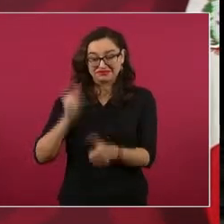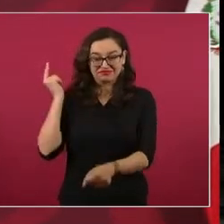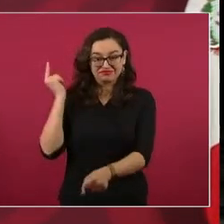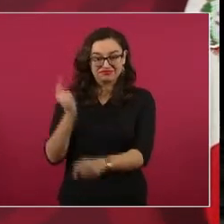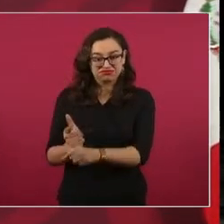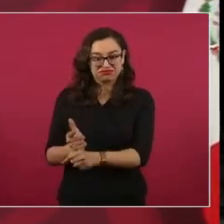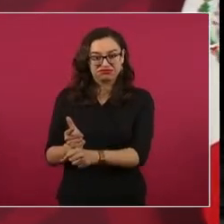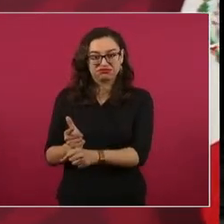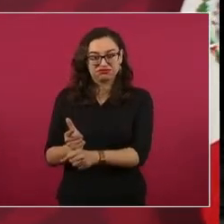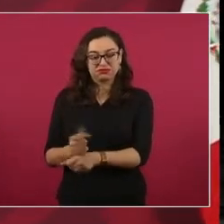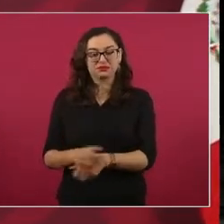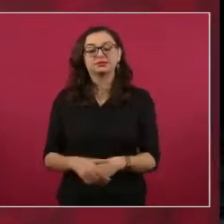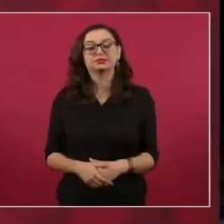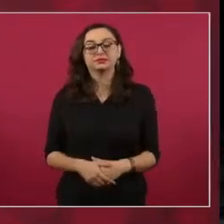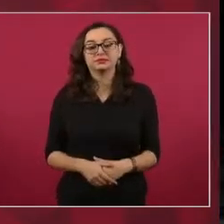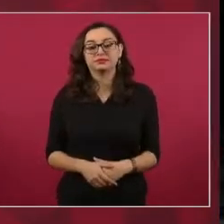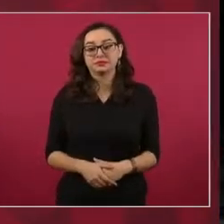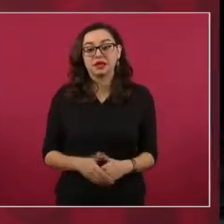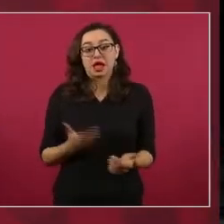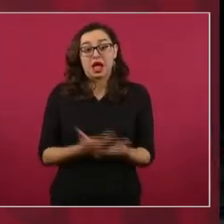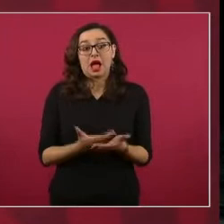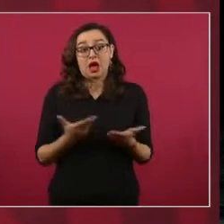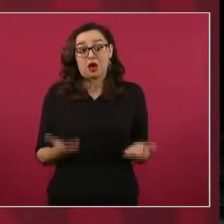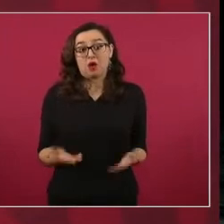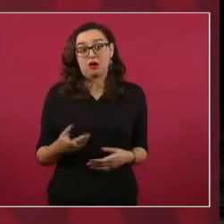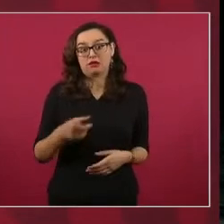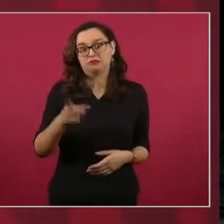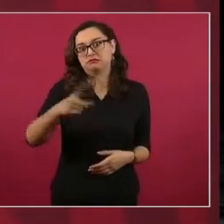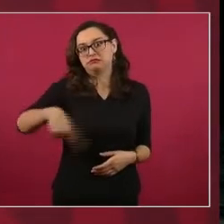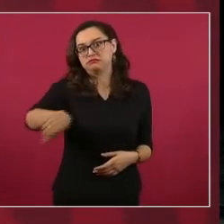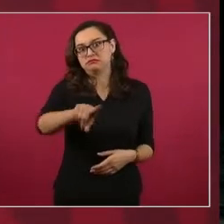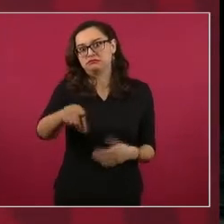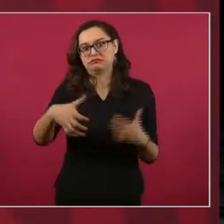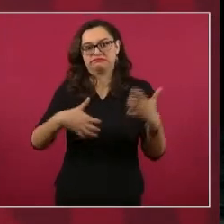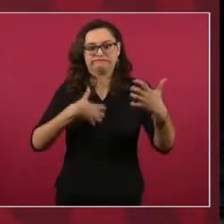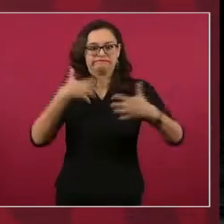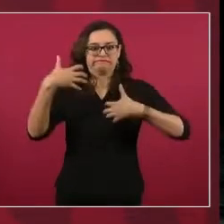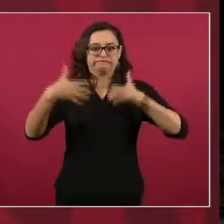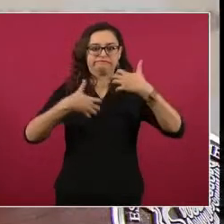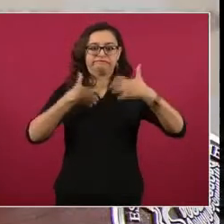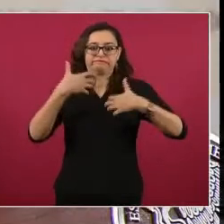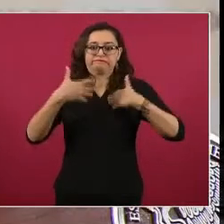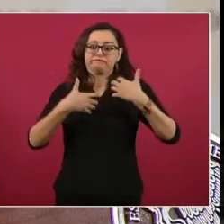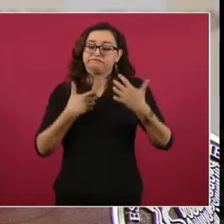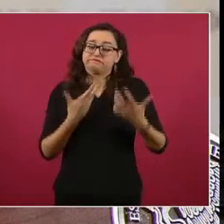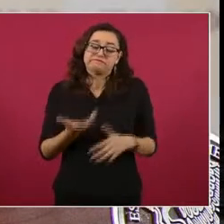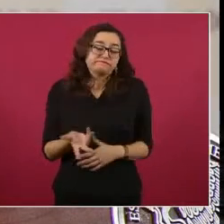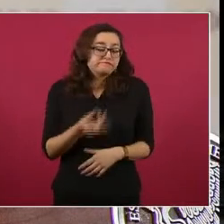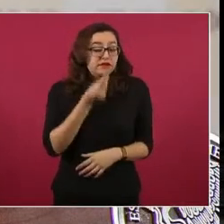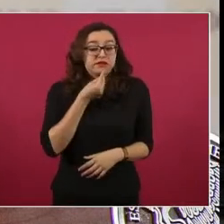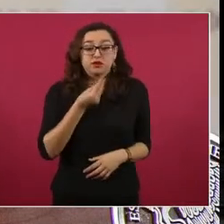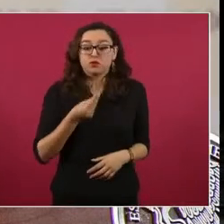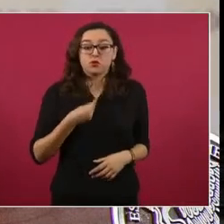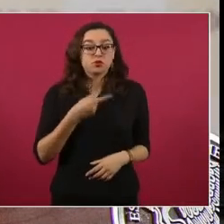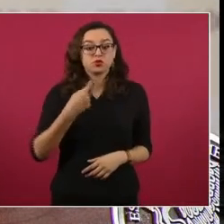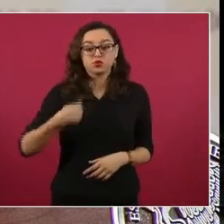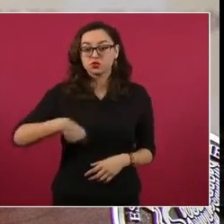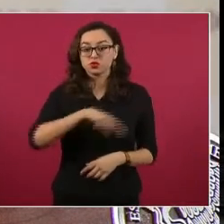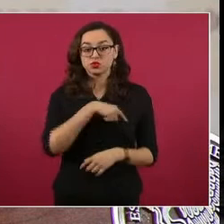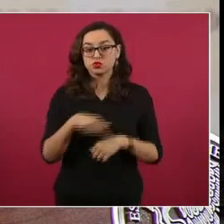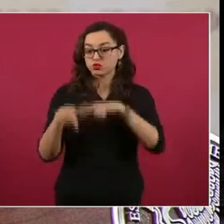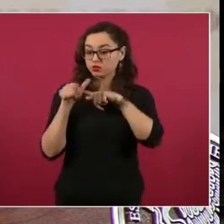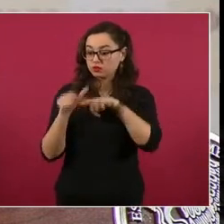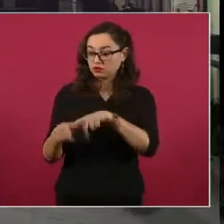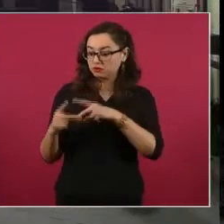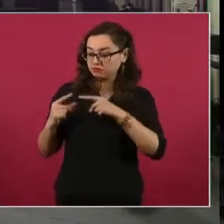y por eso no se le enojo pero pues vamos adelante y vamos vamos bien ahí